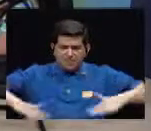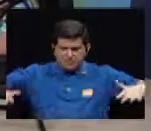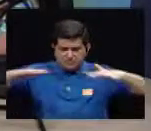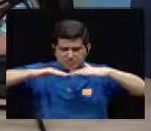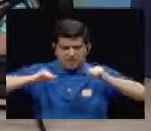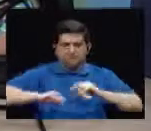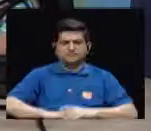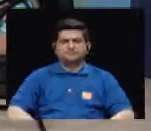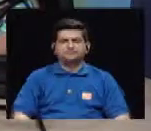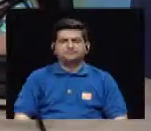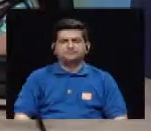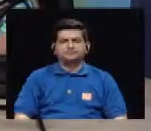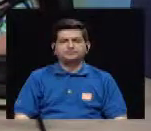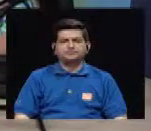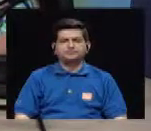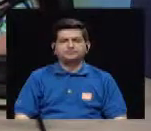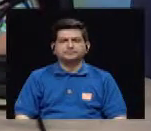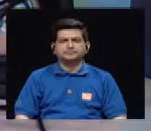escenario.